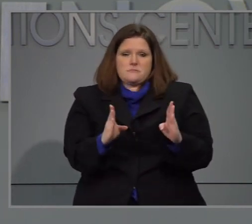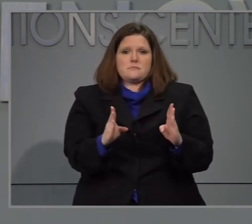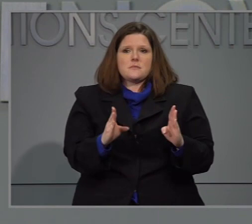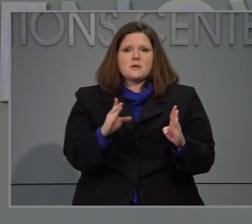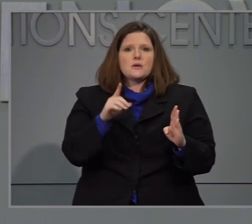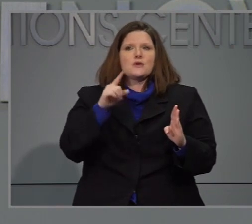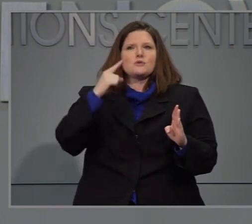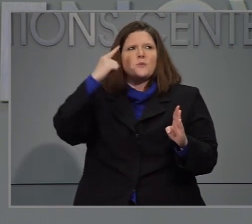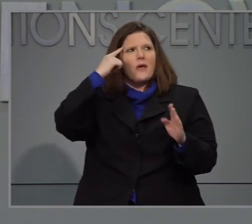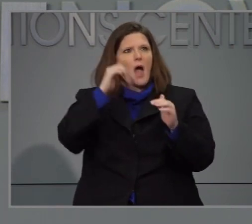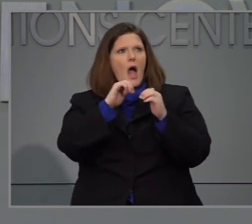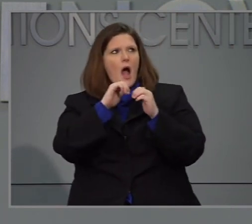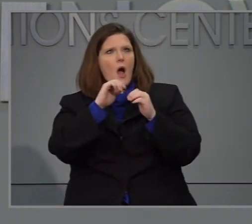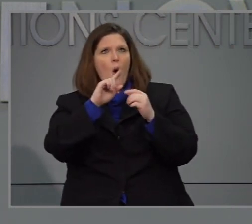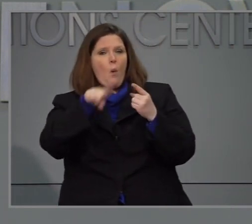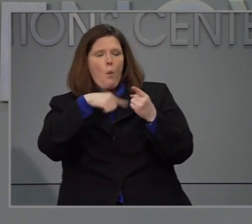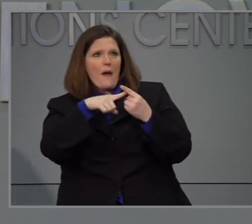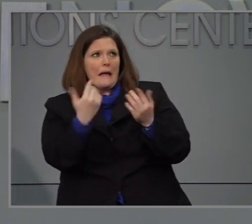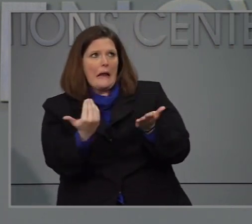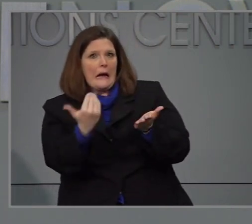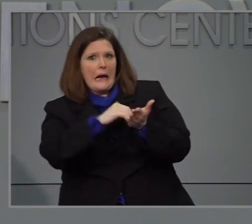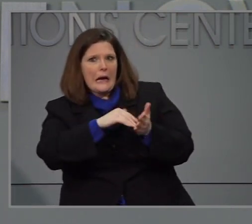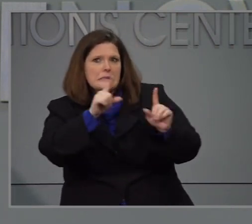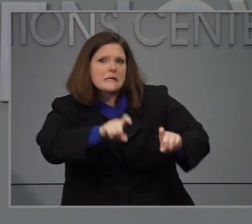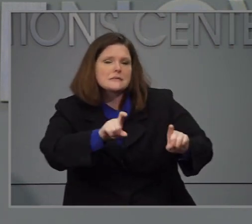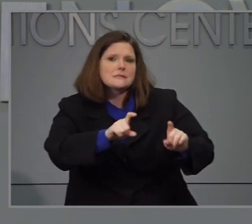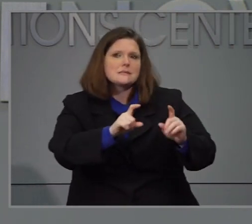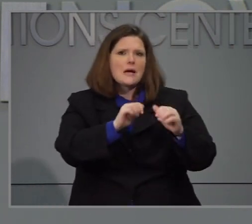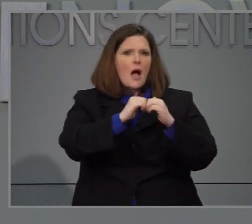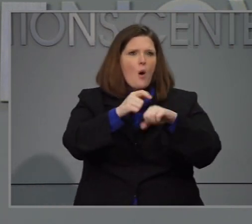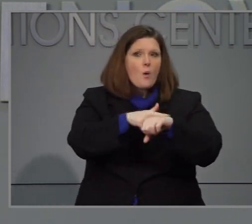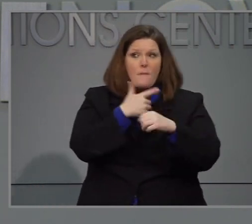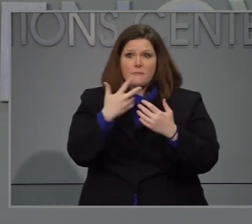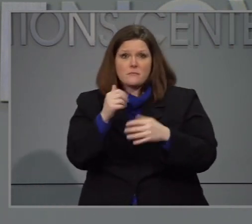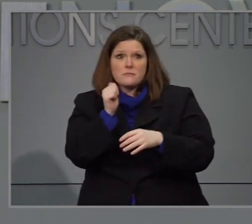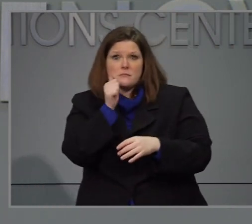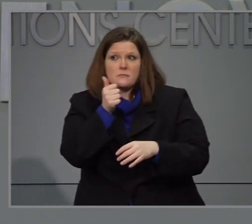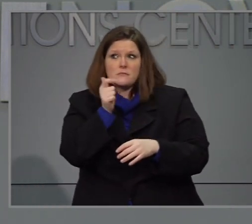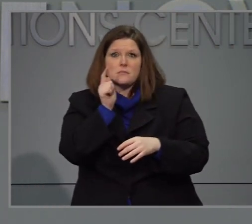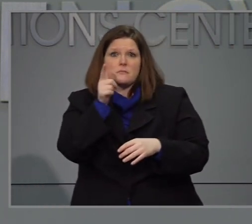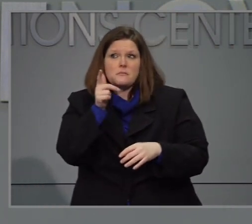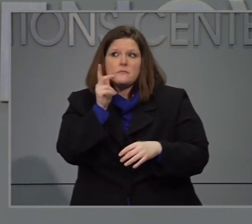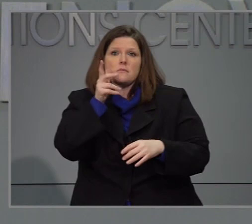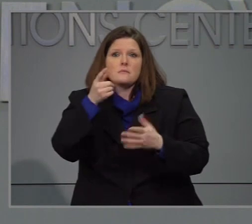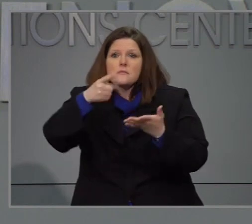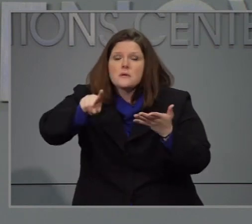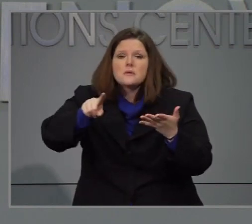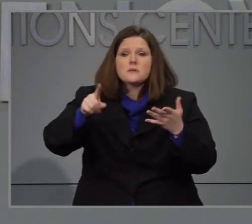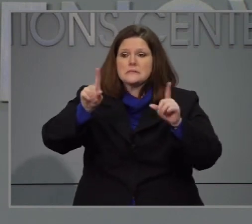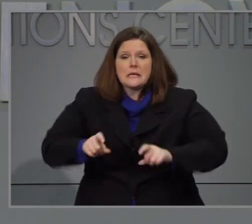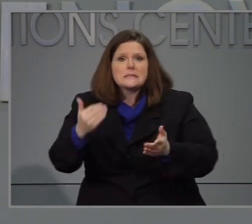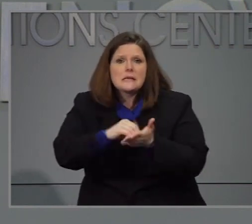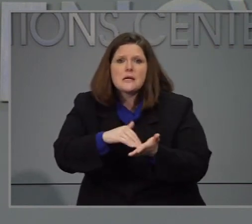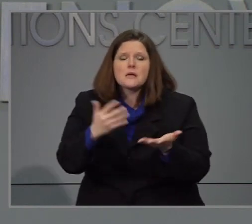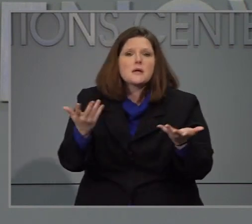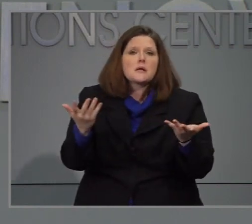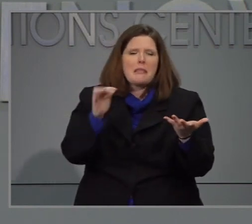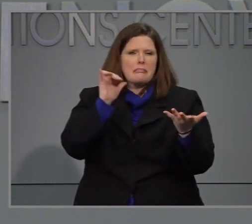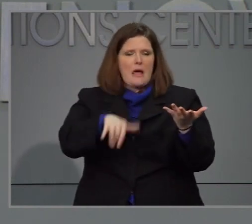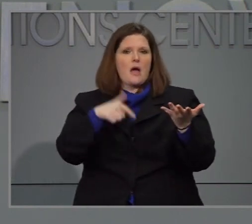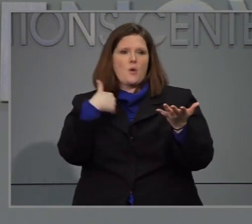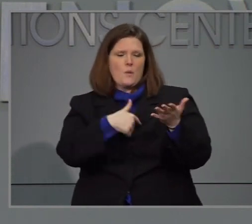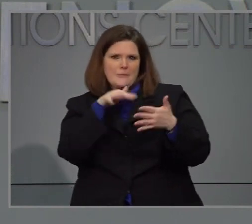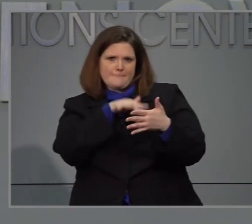tanto tiempo necesita pasar para hacer de nuevo la prueba. Queremos seguir que nos enfoquemos a hacer pruebas en las personas